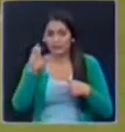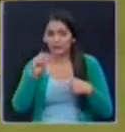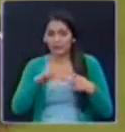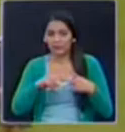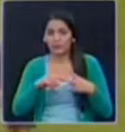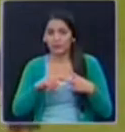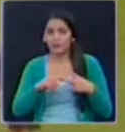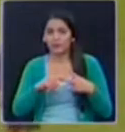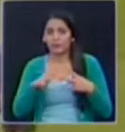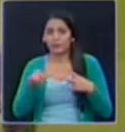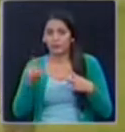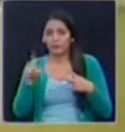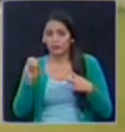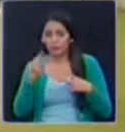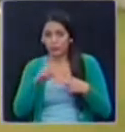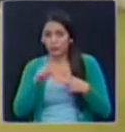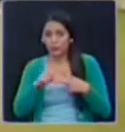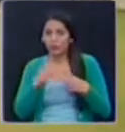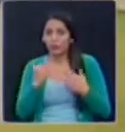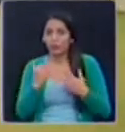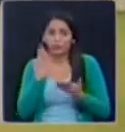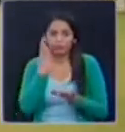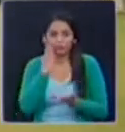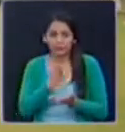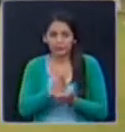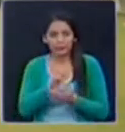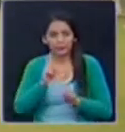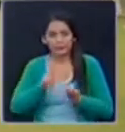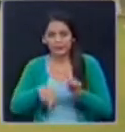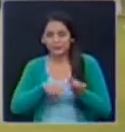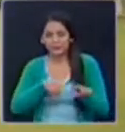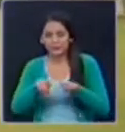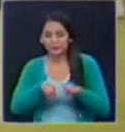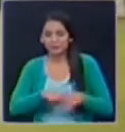campeón nacional para el juego con Independiente. Diego Flores, más deportes.